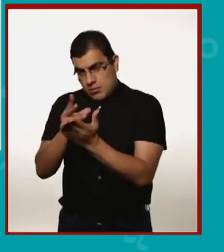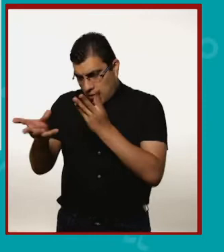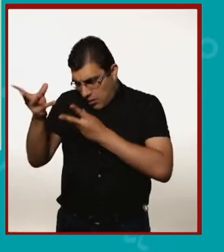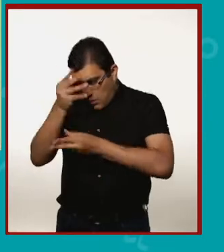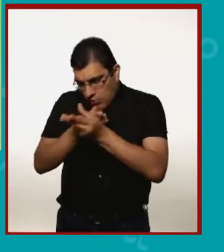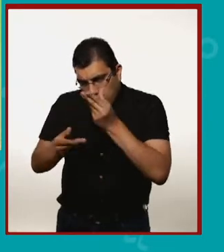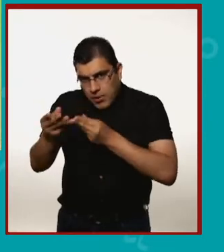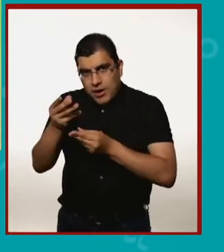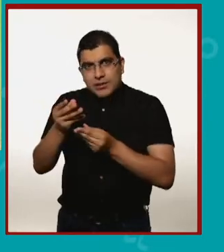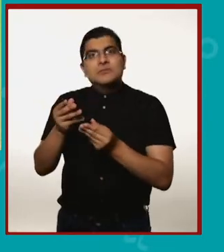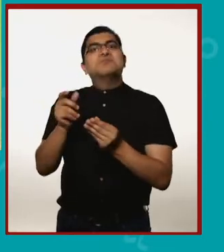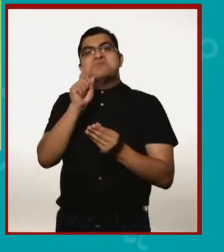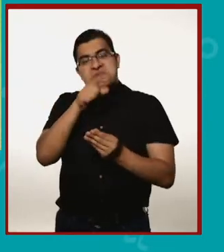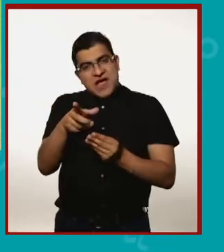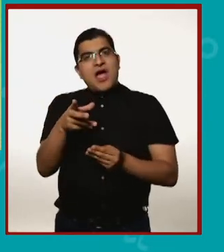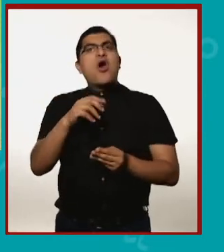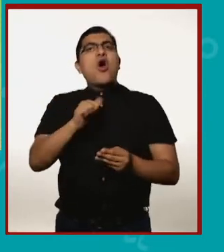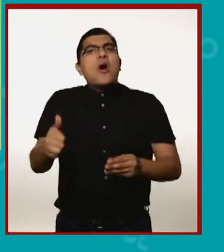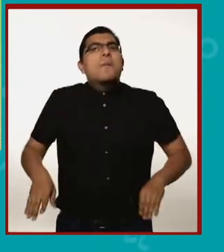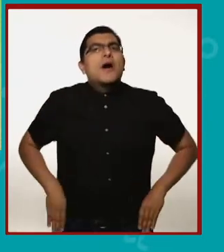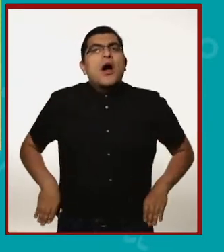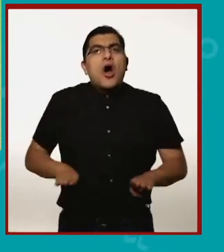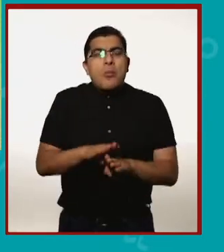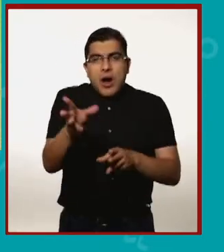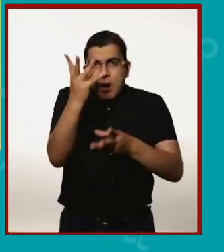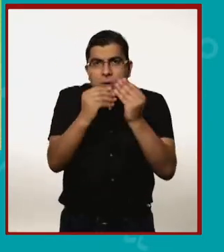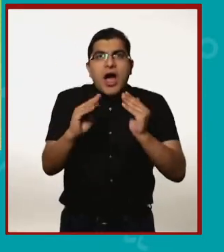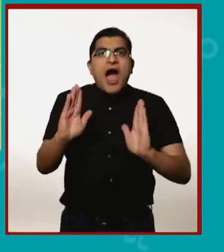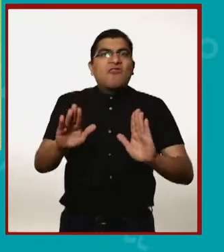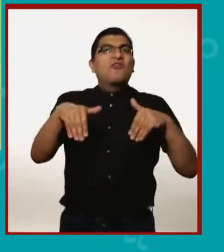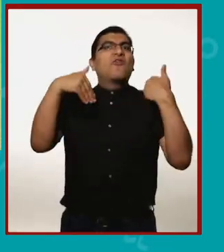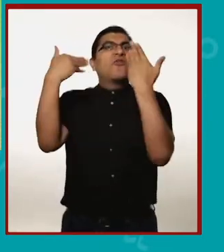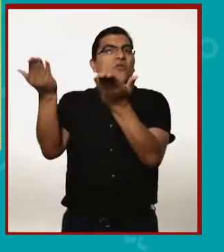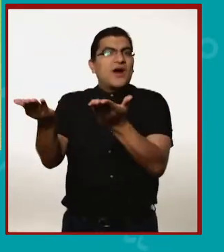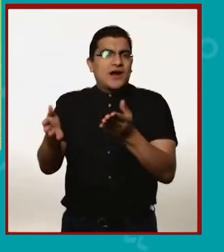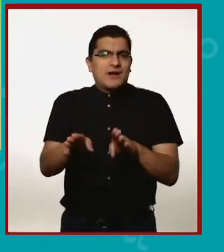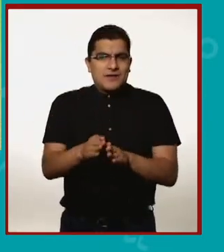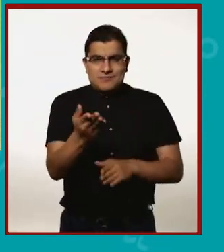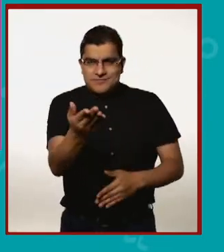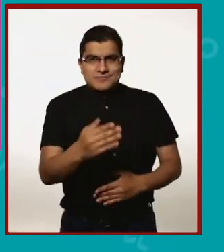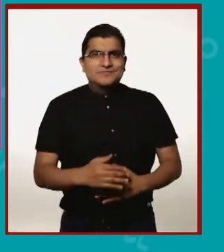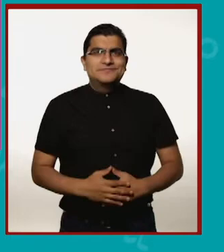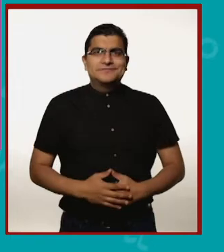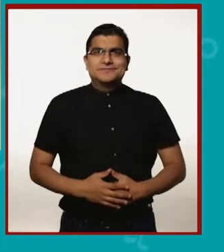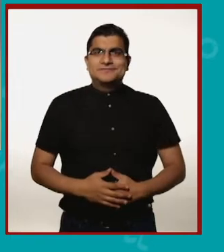de texto, pero también existen otras formas de aprendizaje fuera de la escuela.